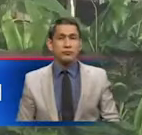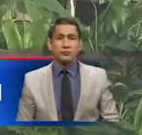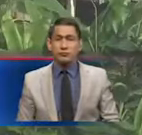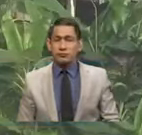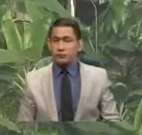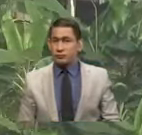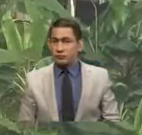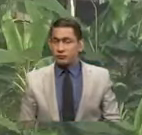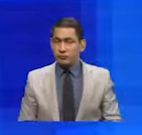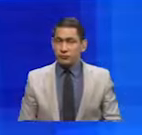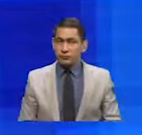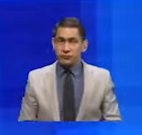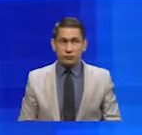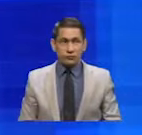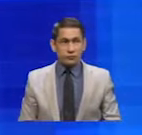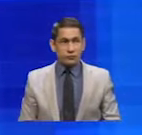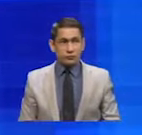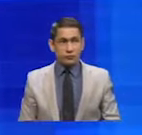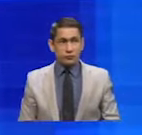Televisión.